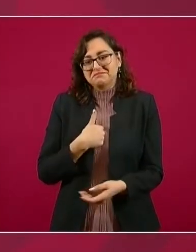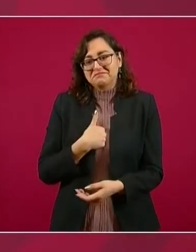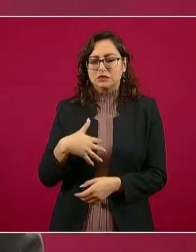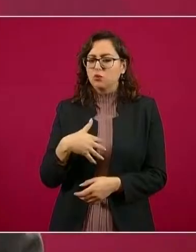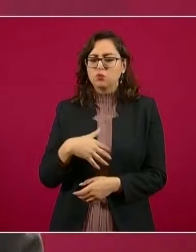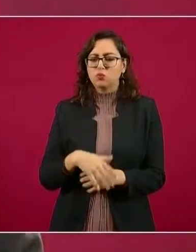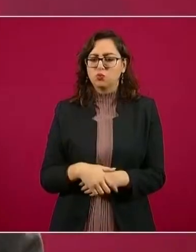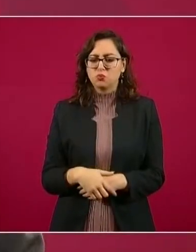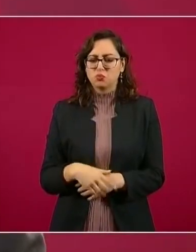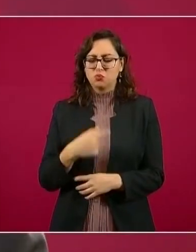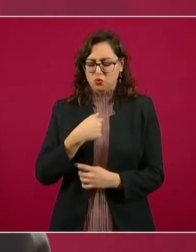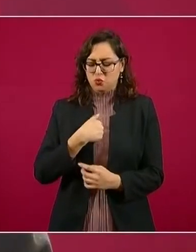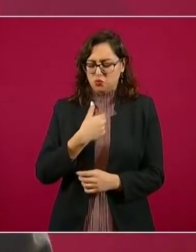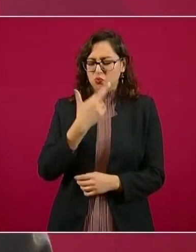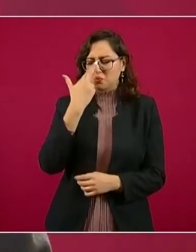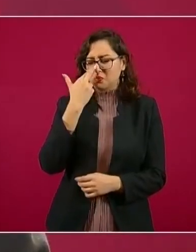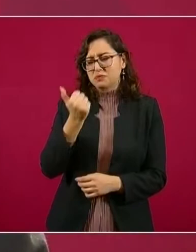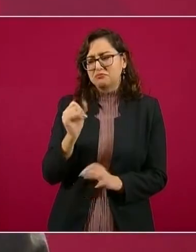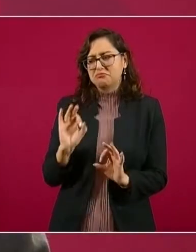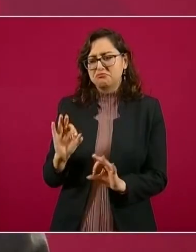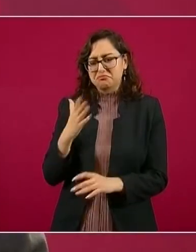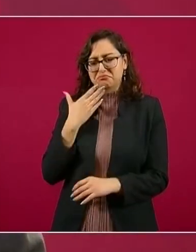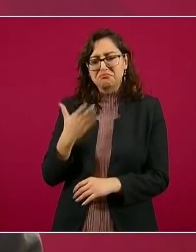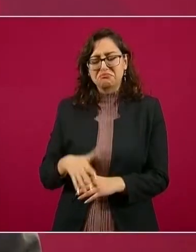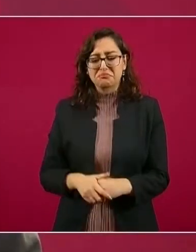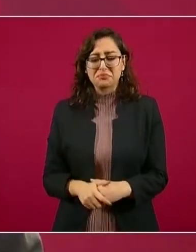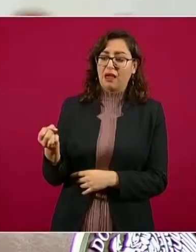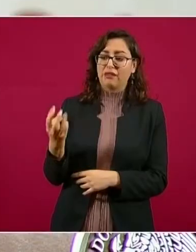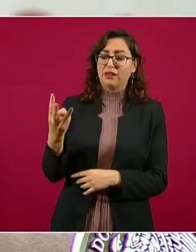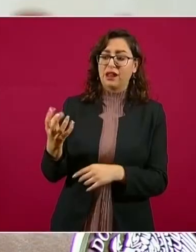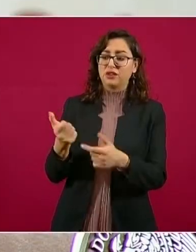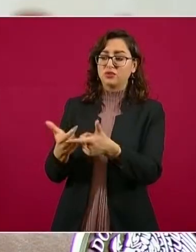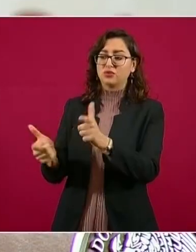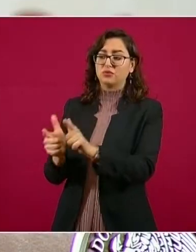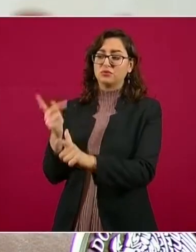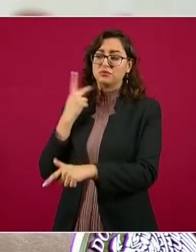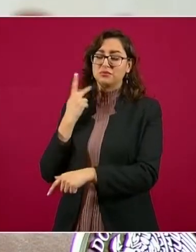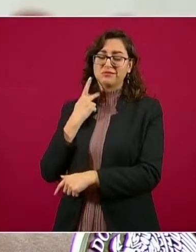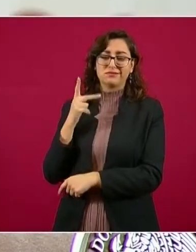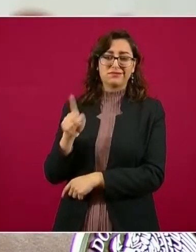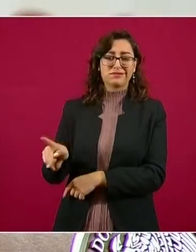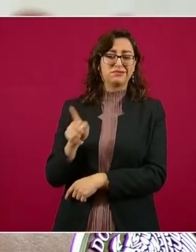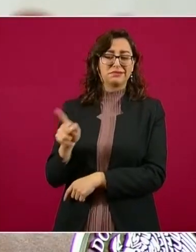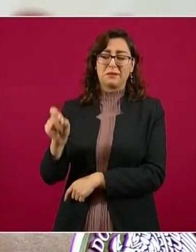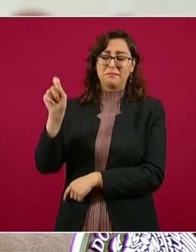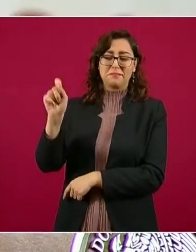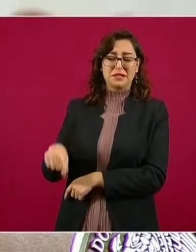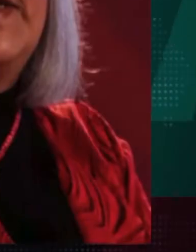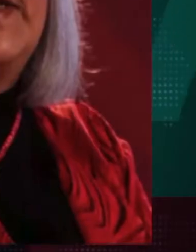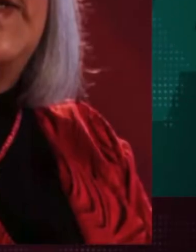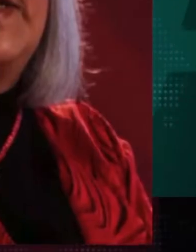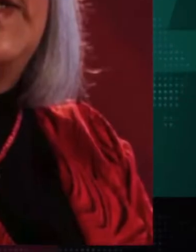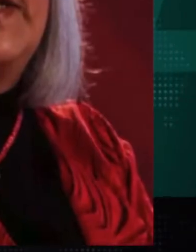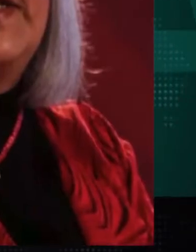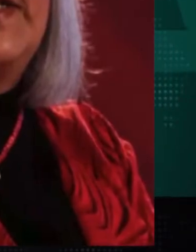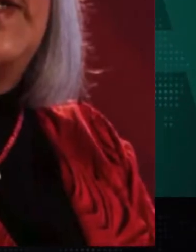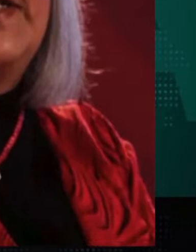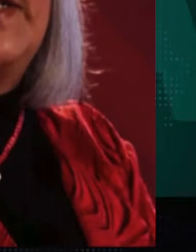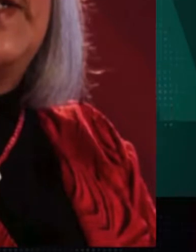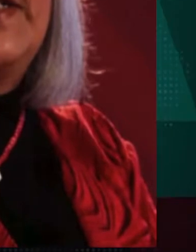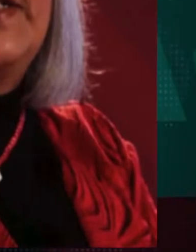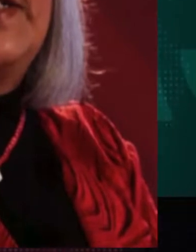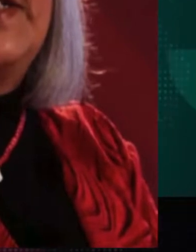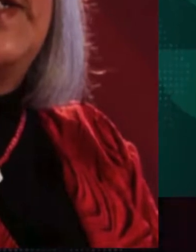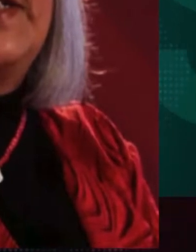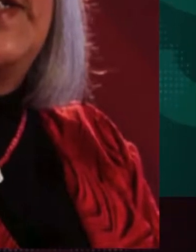México, y la va a sustituir Elvira Concheiro. El presidente Andrés Manuel López Obrador también informó que Tatiana Cloutier se